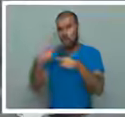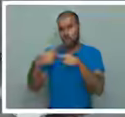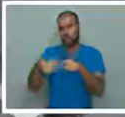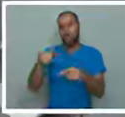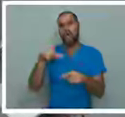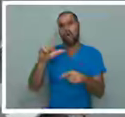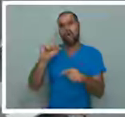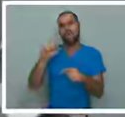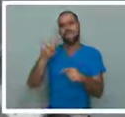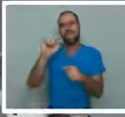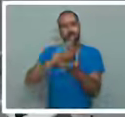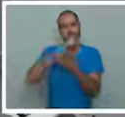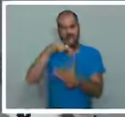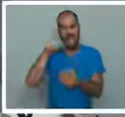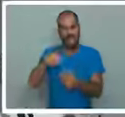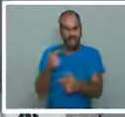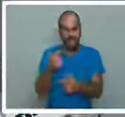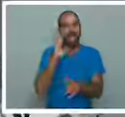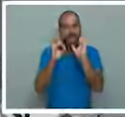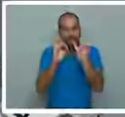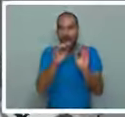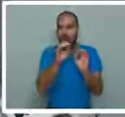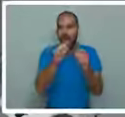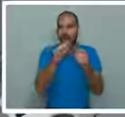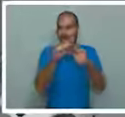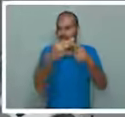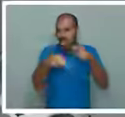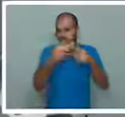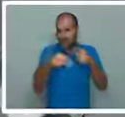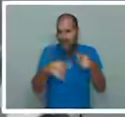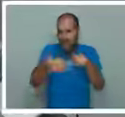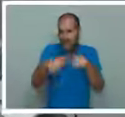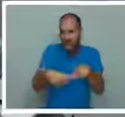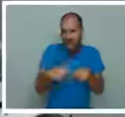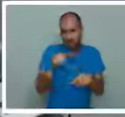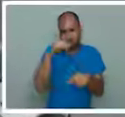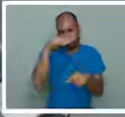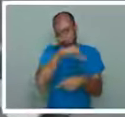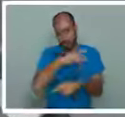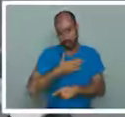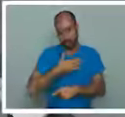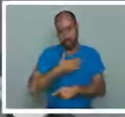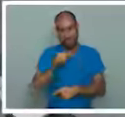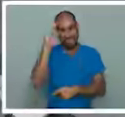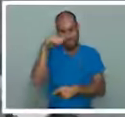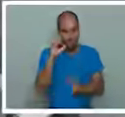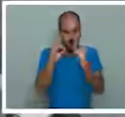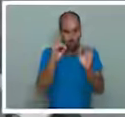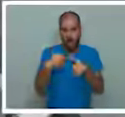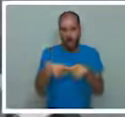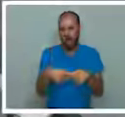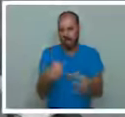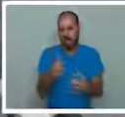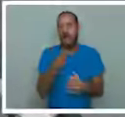tecnología que existe en el país actualmente que la tecnología de conservación de semen en pastilla estamos llevando a todos a método de